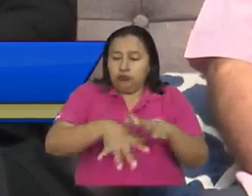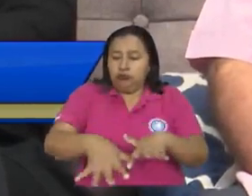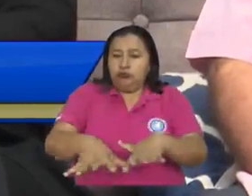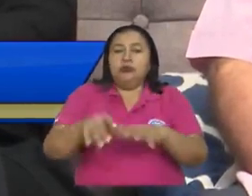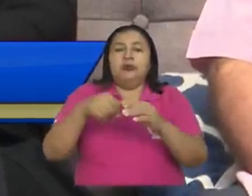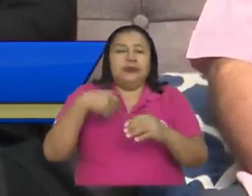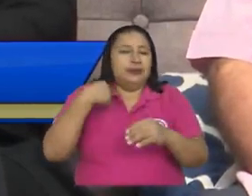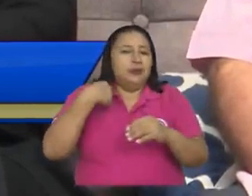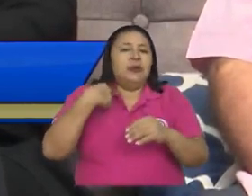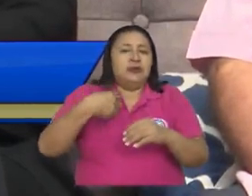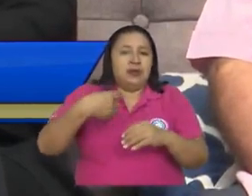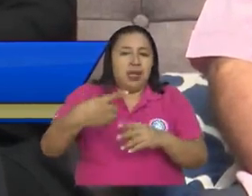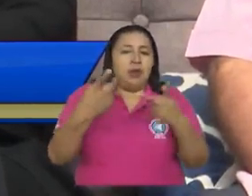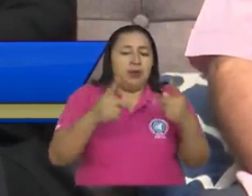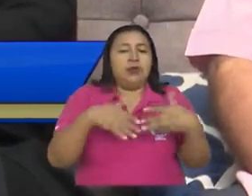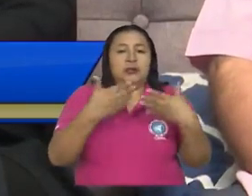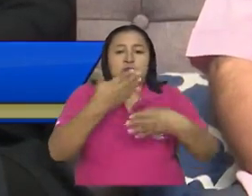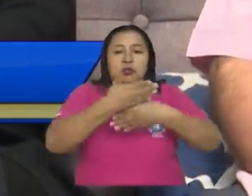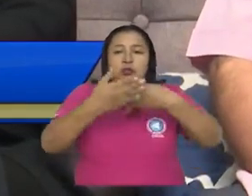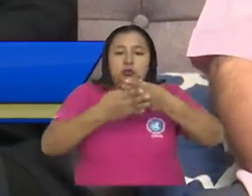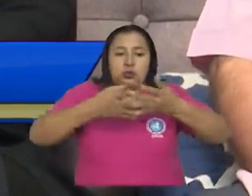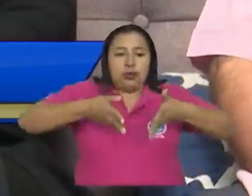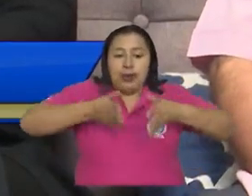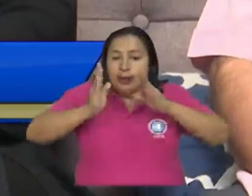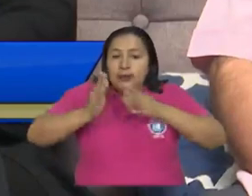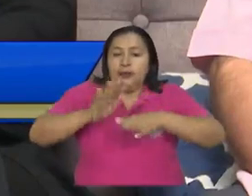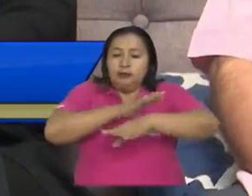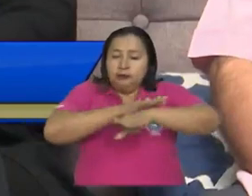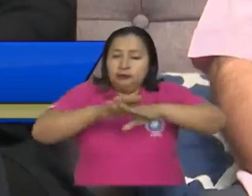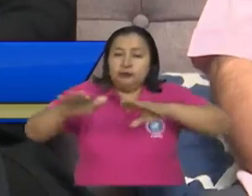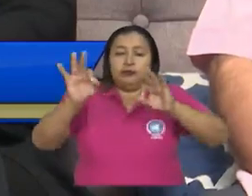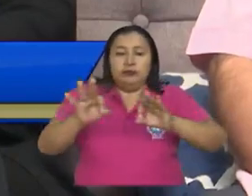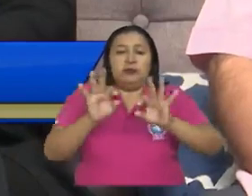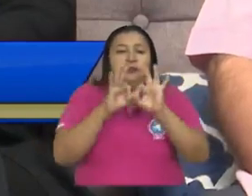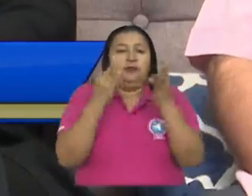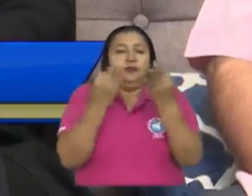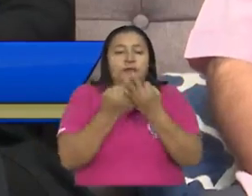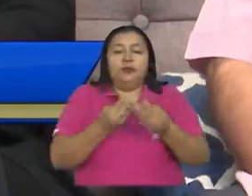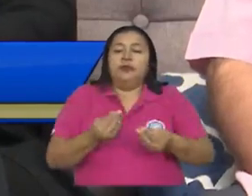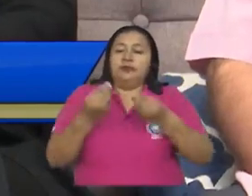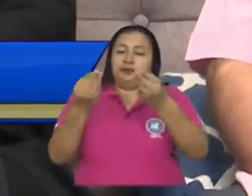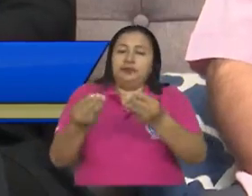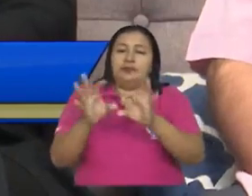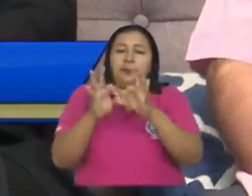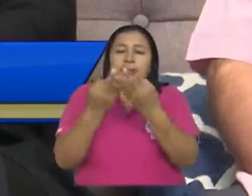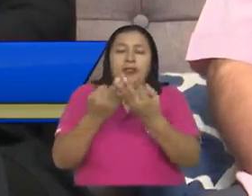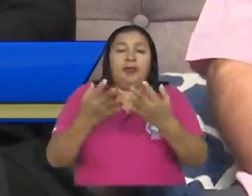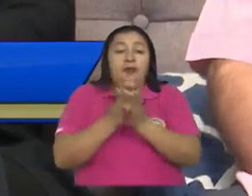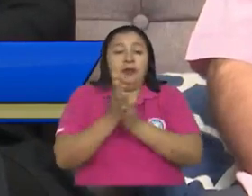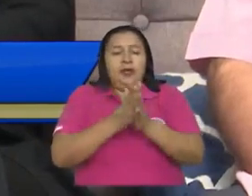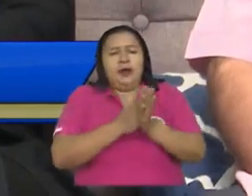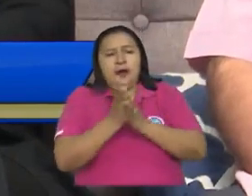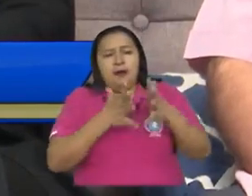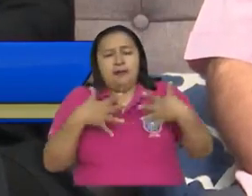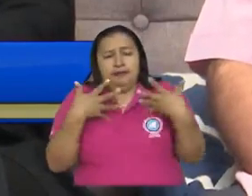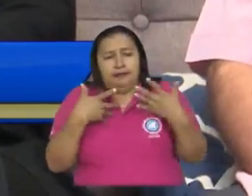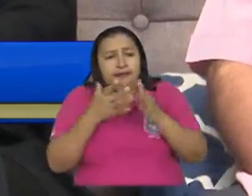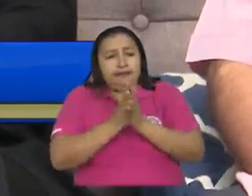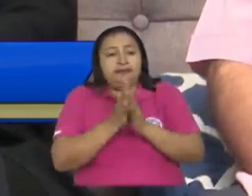cada día vamos entregando, y las familias con mucha satisfacción lo reciben y lo